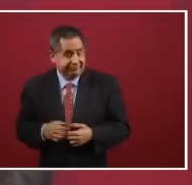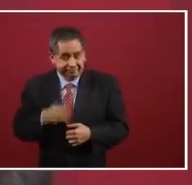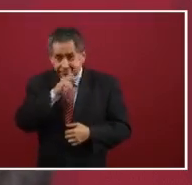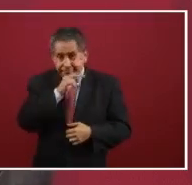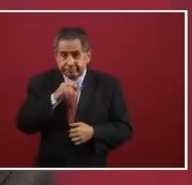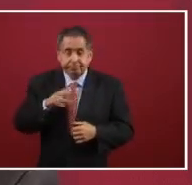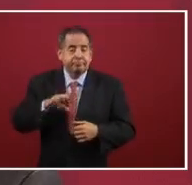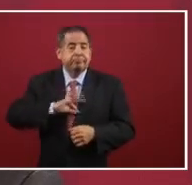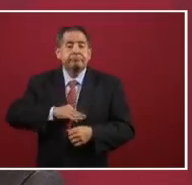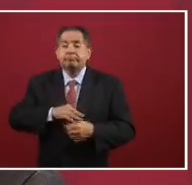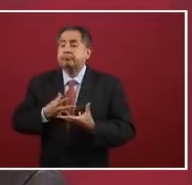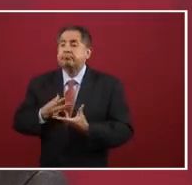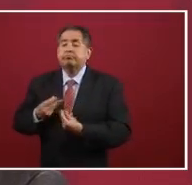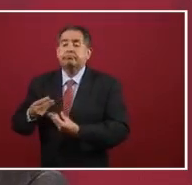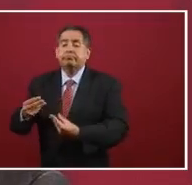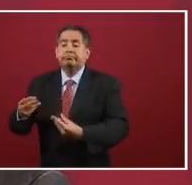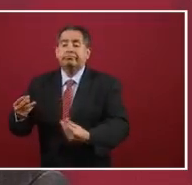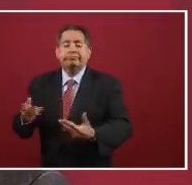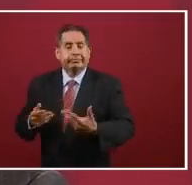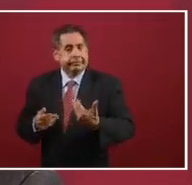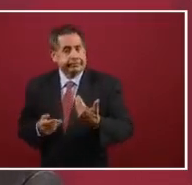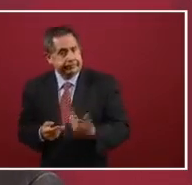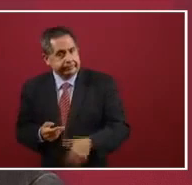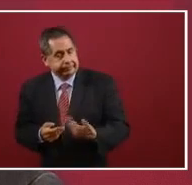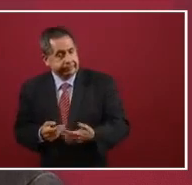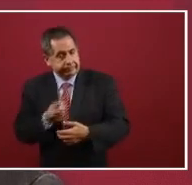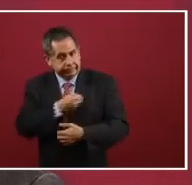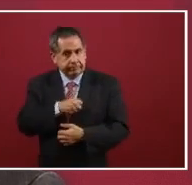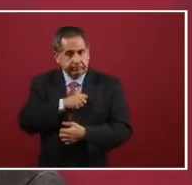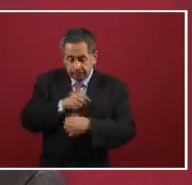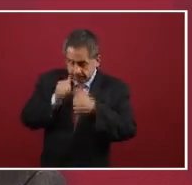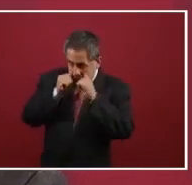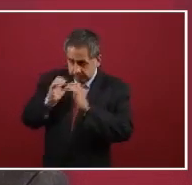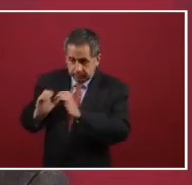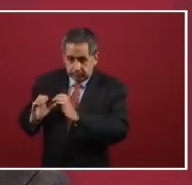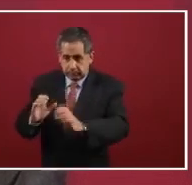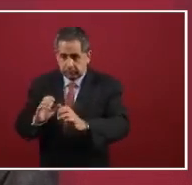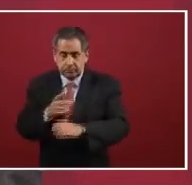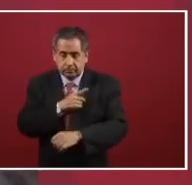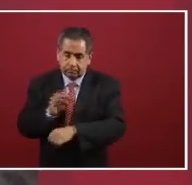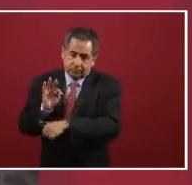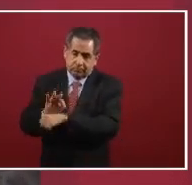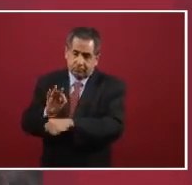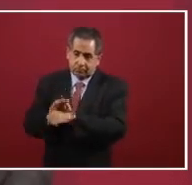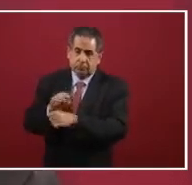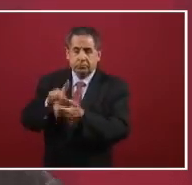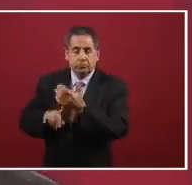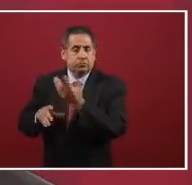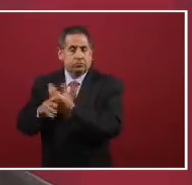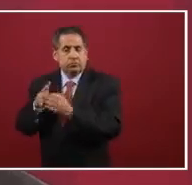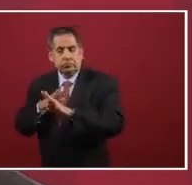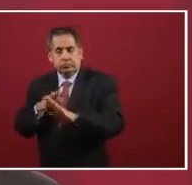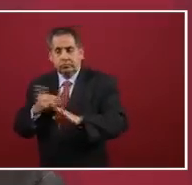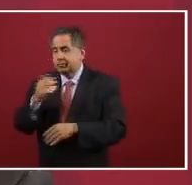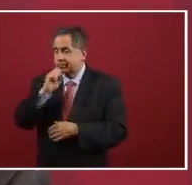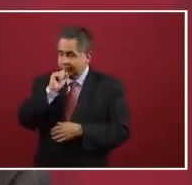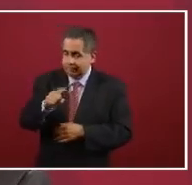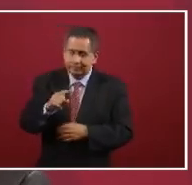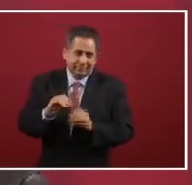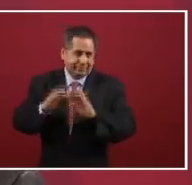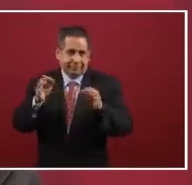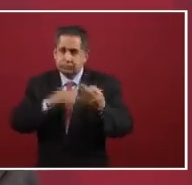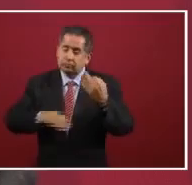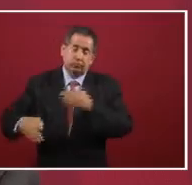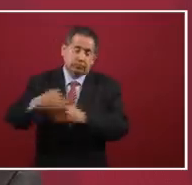otro tipo de fenómeno que tengamos en términos de salud pública. Entonces, tenemos que proteger primero a los migrantes y desde luego también a todos los